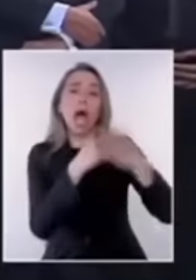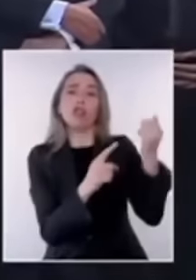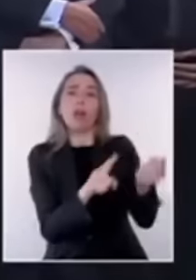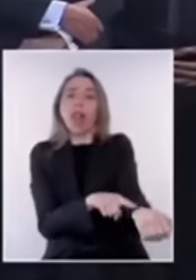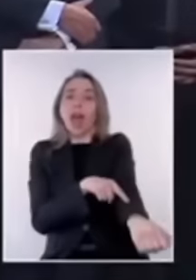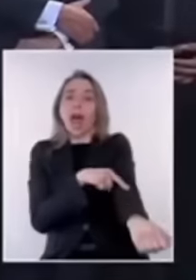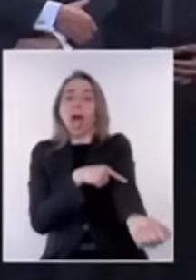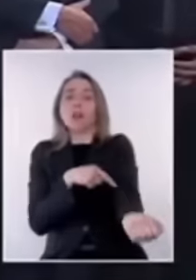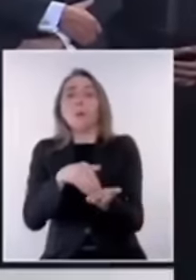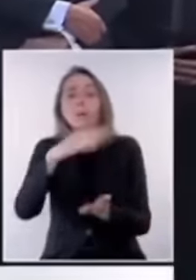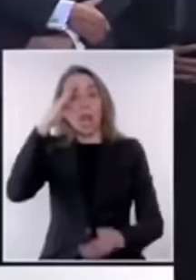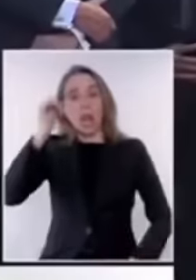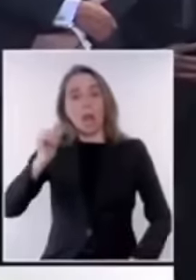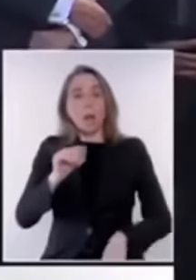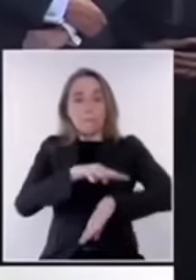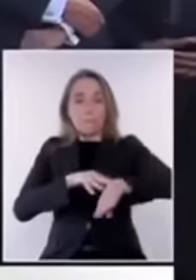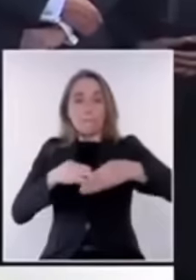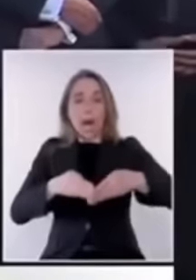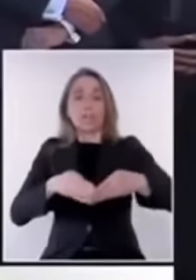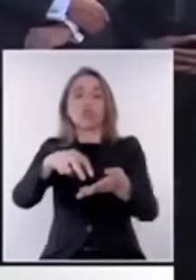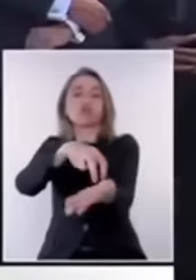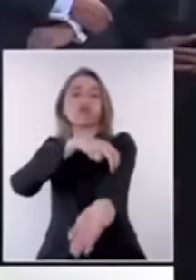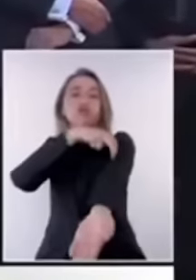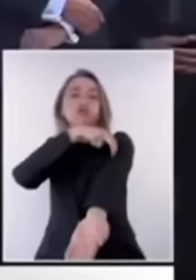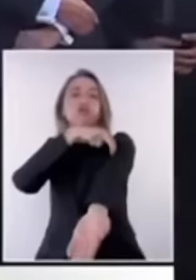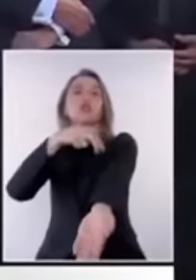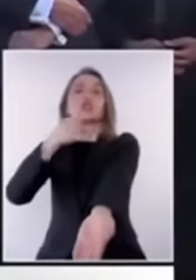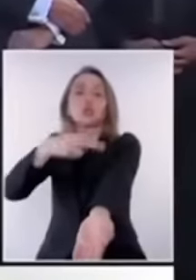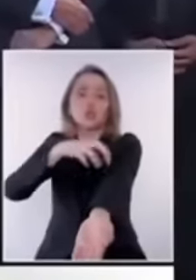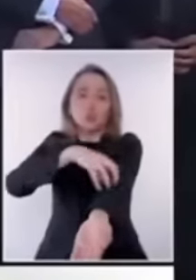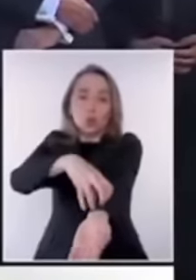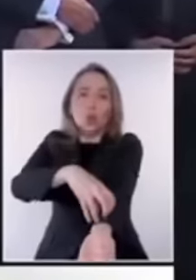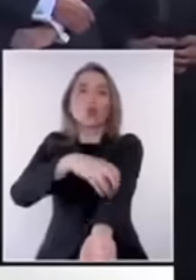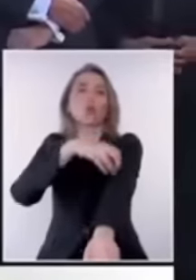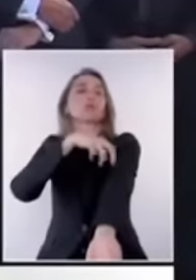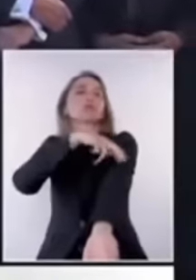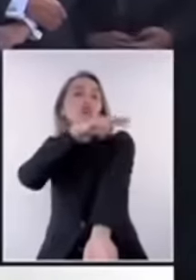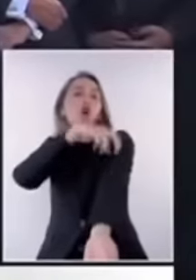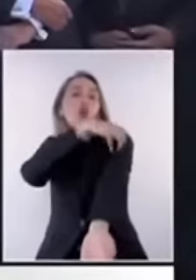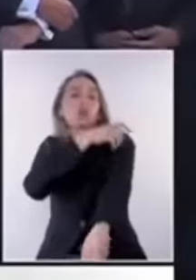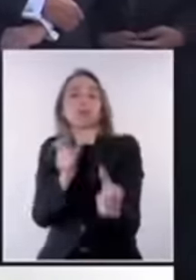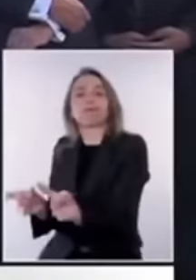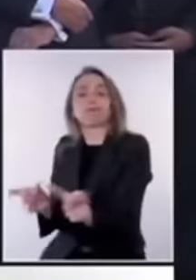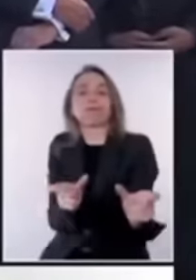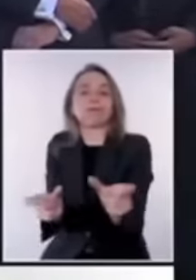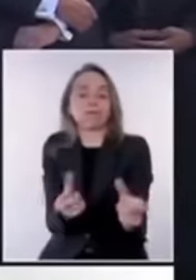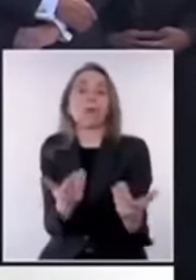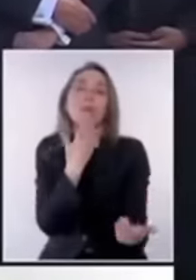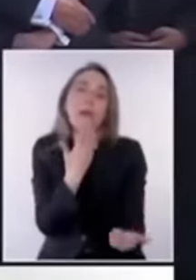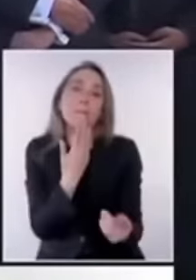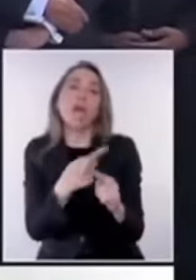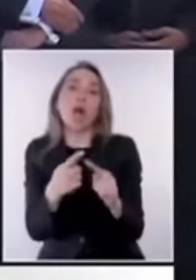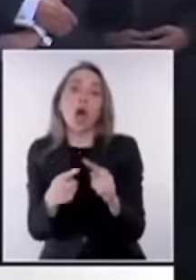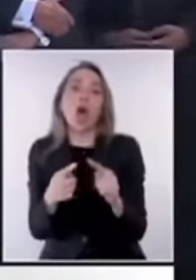hay miles de marinos que están a esta hora. Sí, el año pasado duró como 45 minutos aproximadamente.